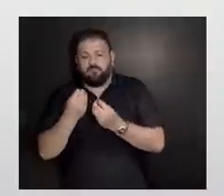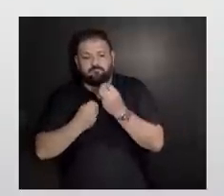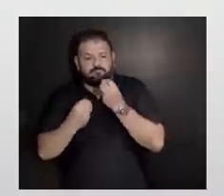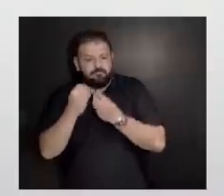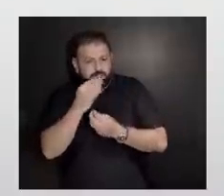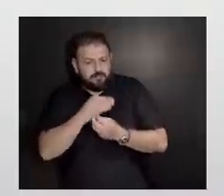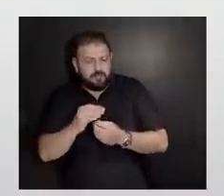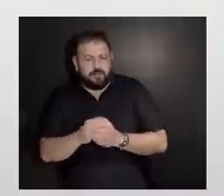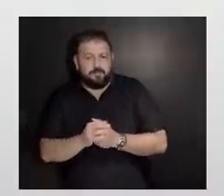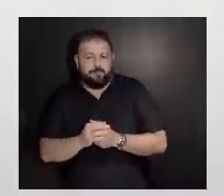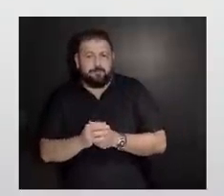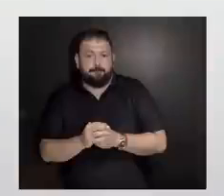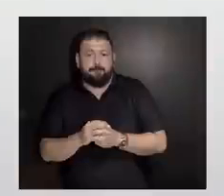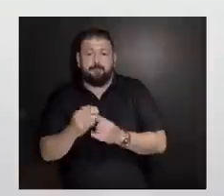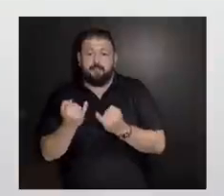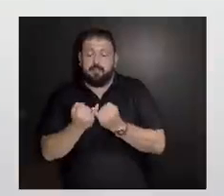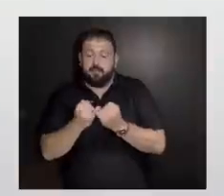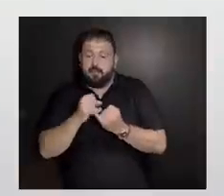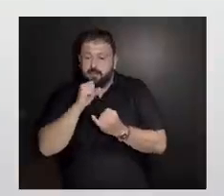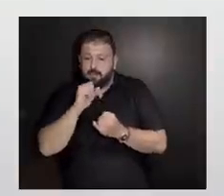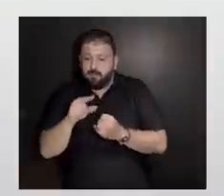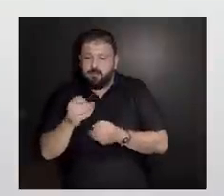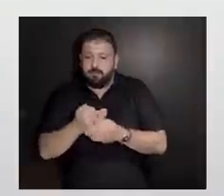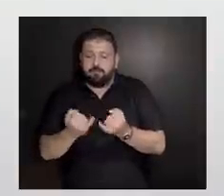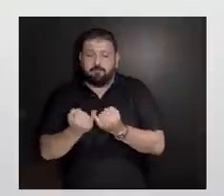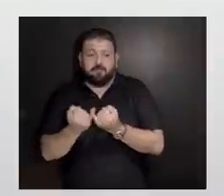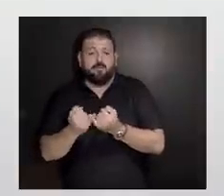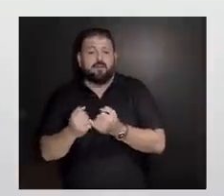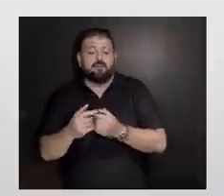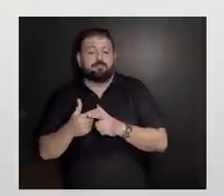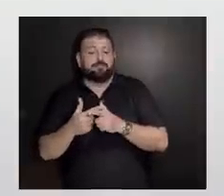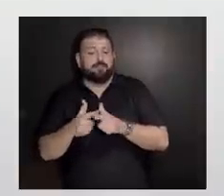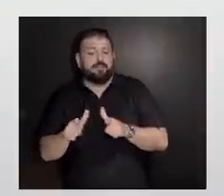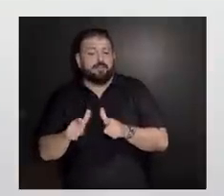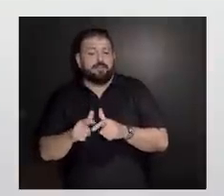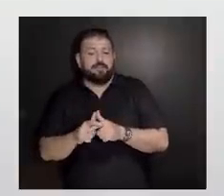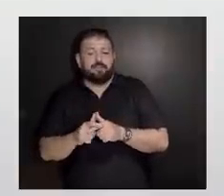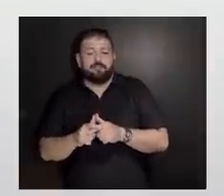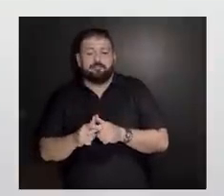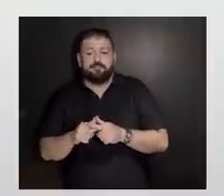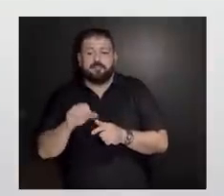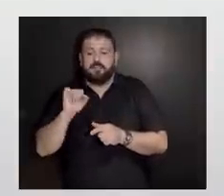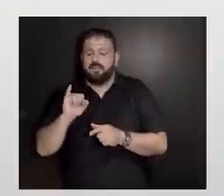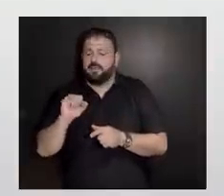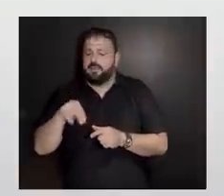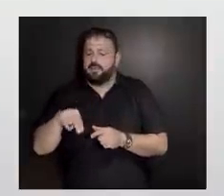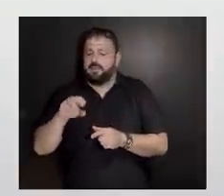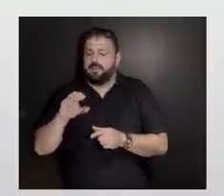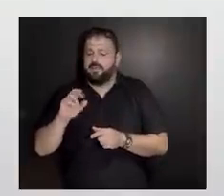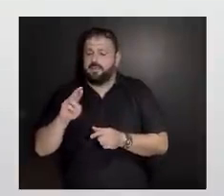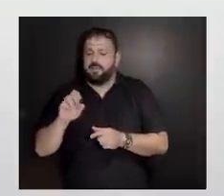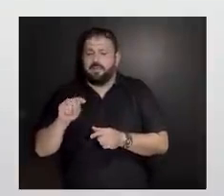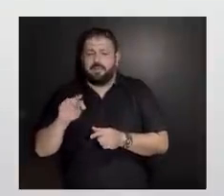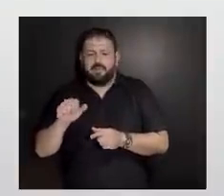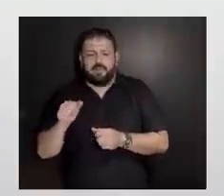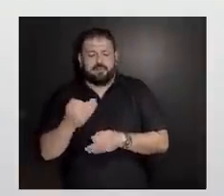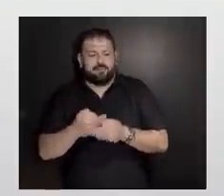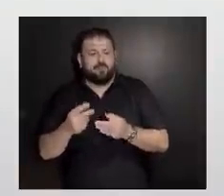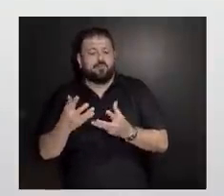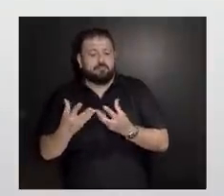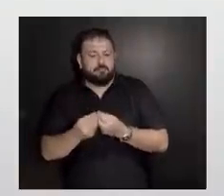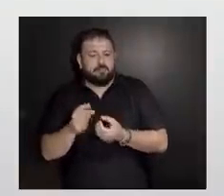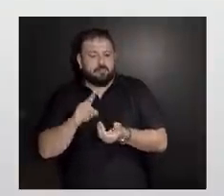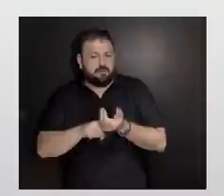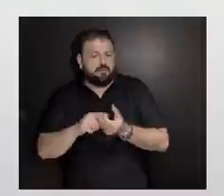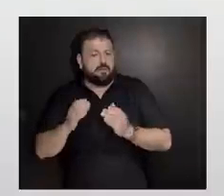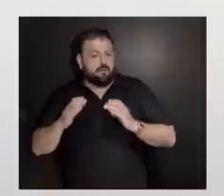y también hay un deterioro en la liberación de incretinas. Estas incretinas son hormonas que produce nuestro sistema digestivo, se